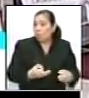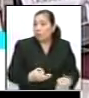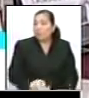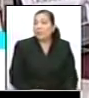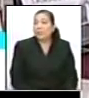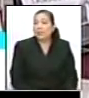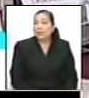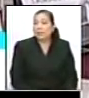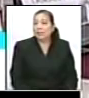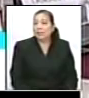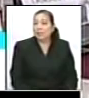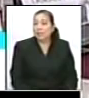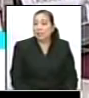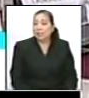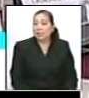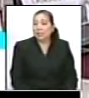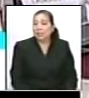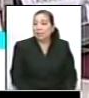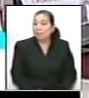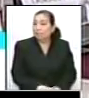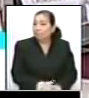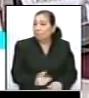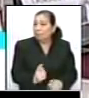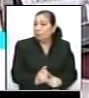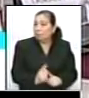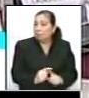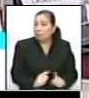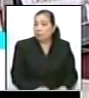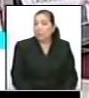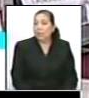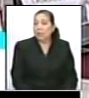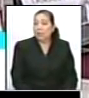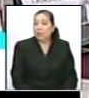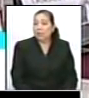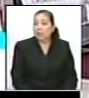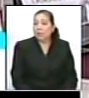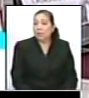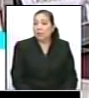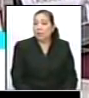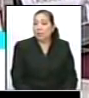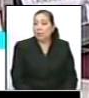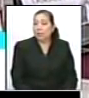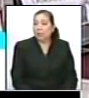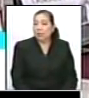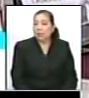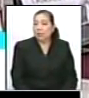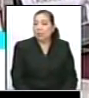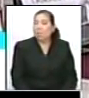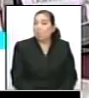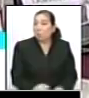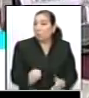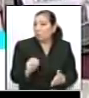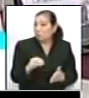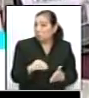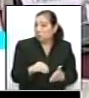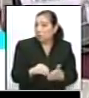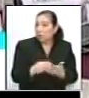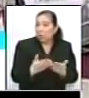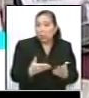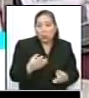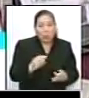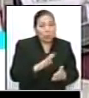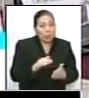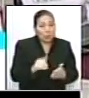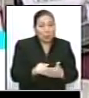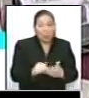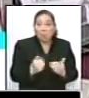Puede interponer preclusiones, puede interponer prescripciones, puede poner cosa juzgada, todo